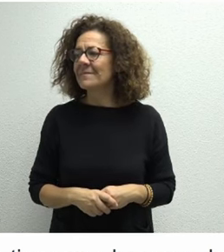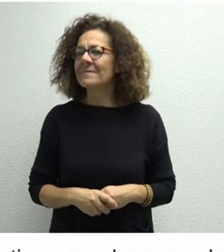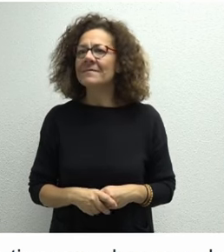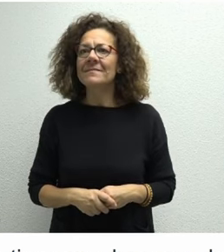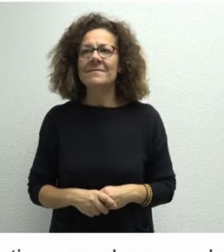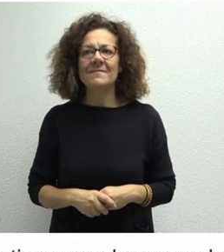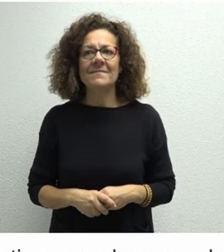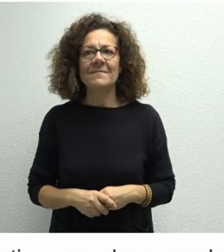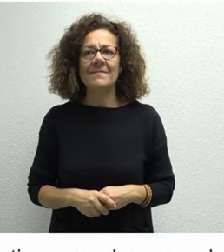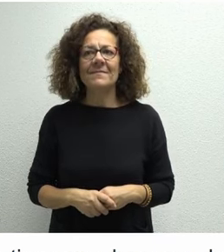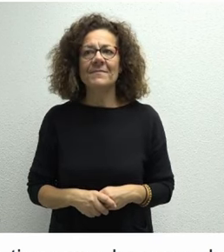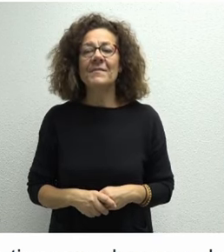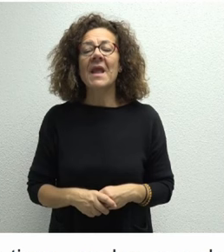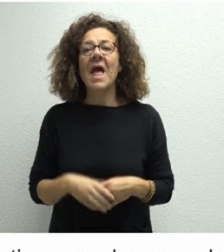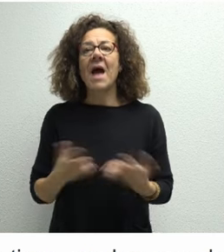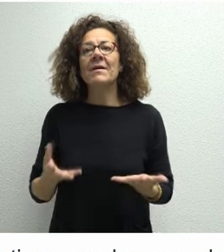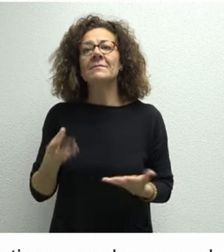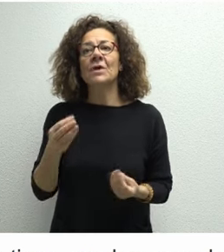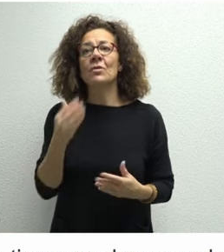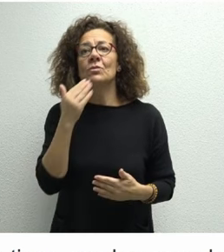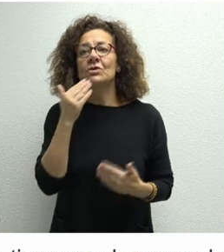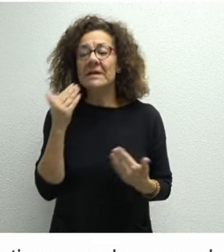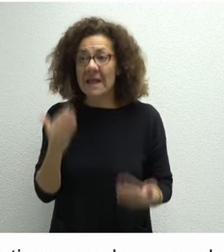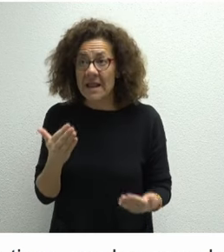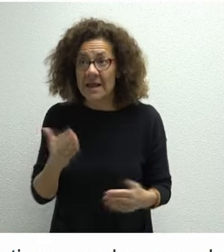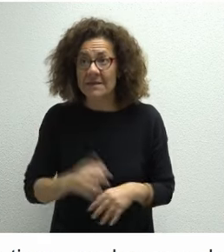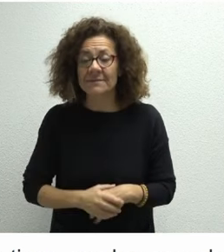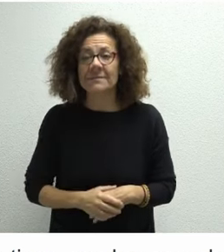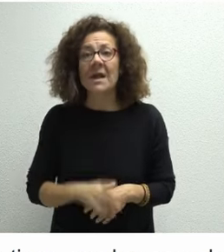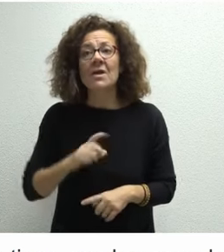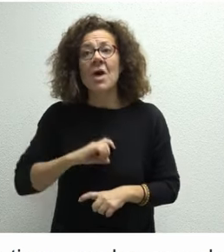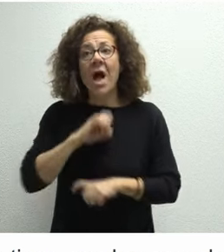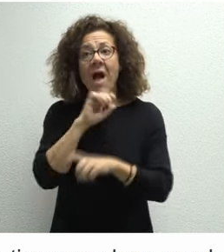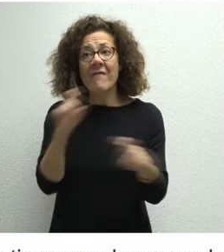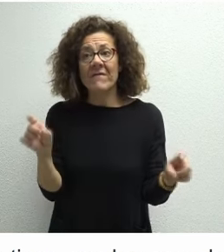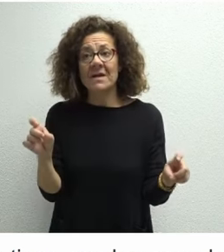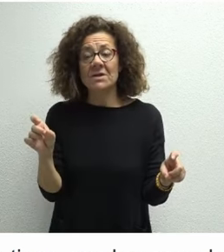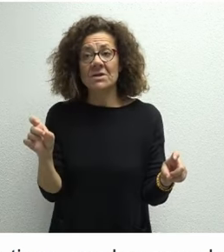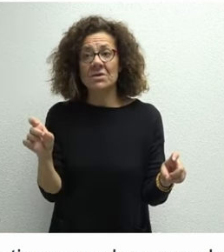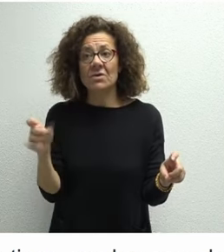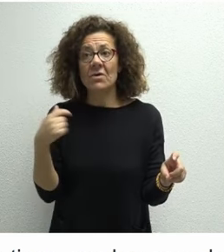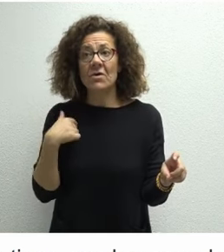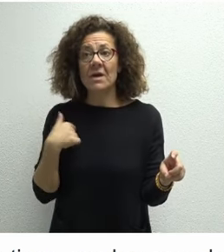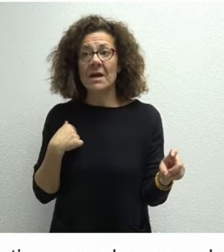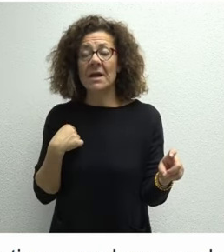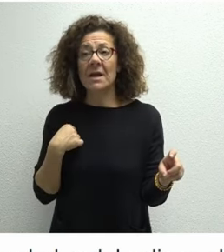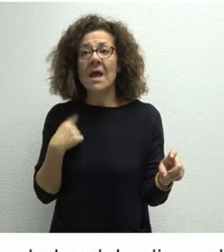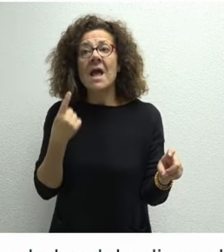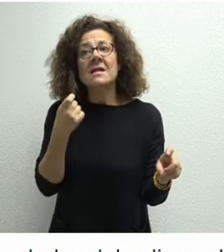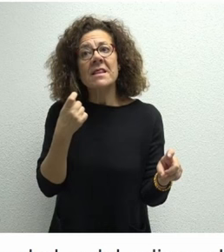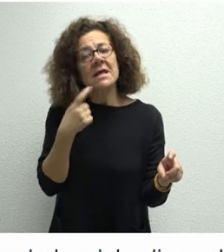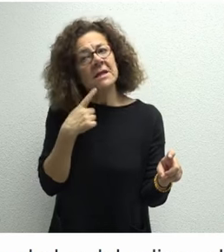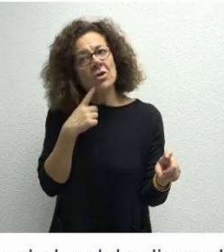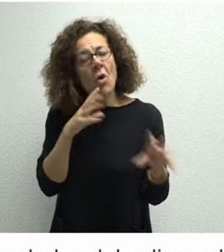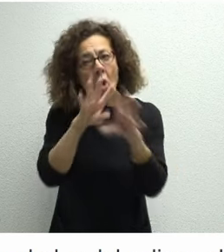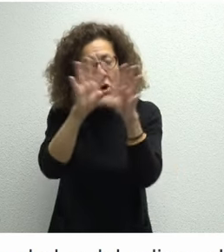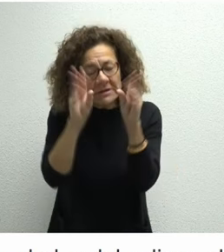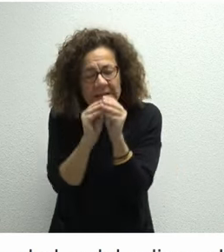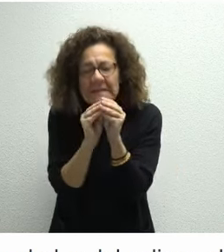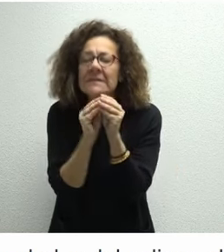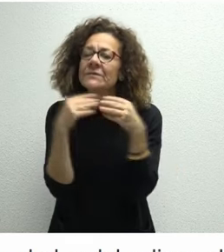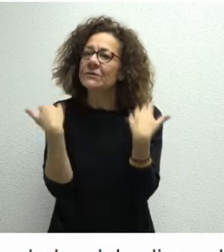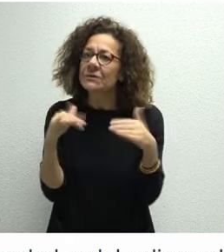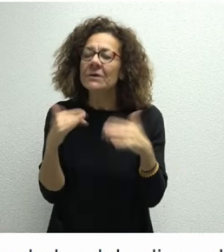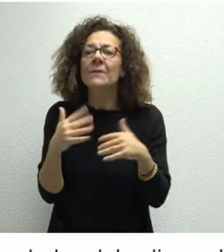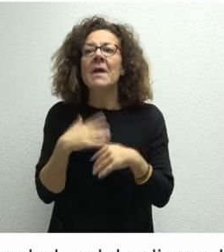voy bueno Muchas gracias puntúa necesidades de apoyo para la síntesis pero voy a intentarlo y